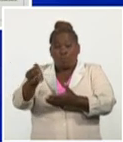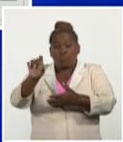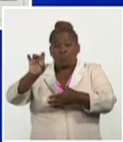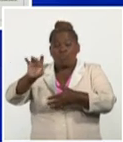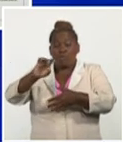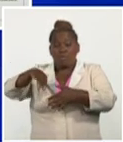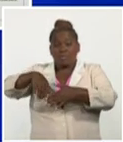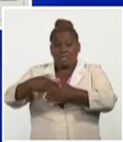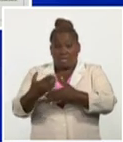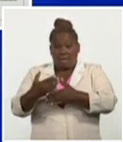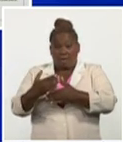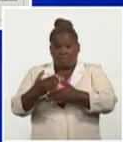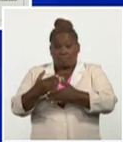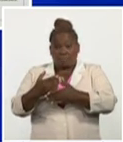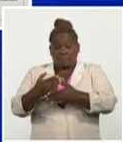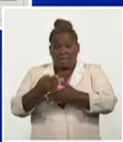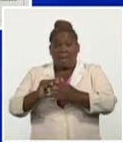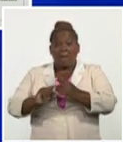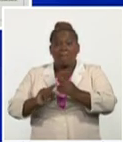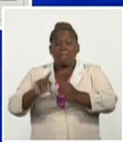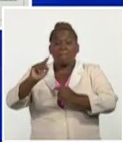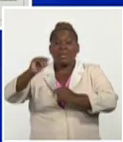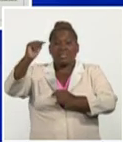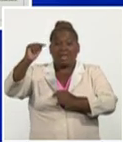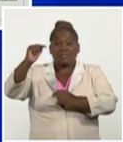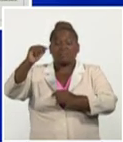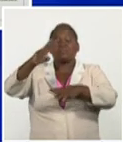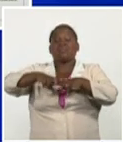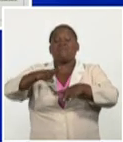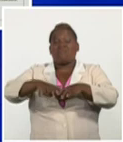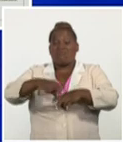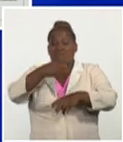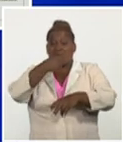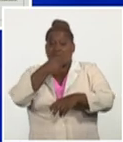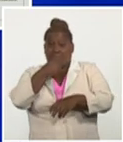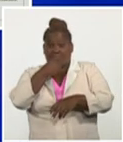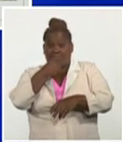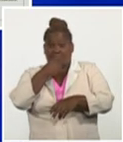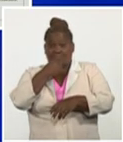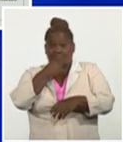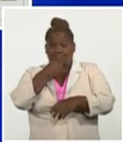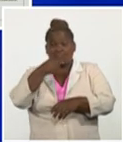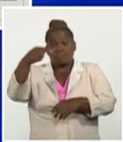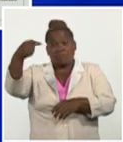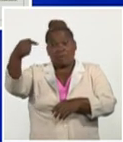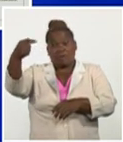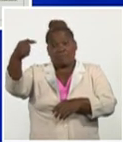estamos hablando de La Habana Vieja, que se mantiene en el primer lugar,